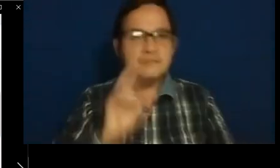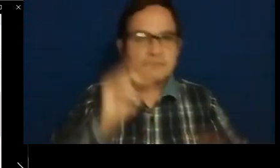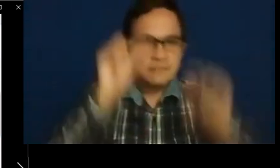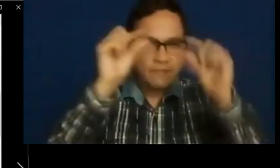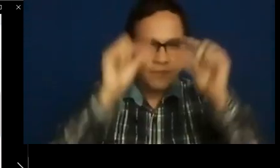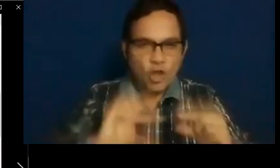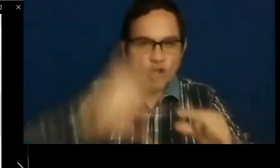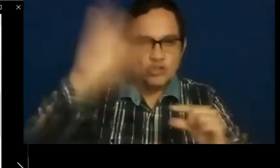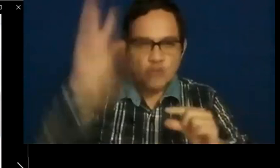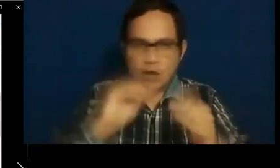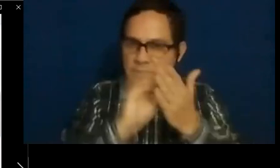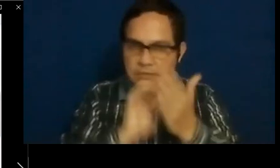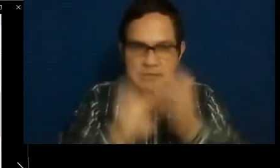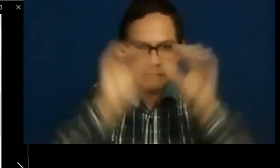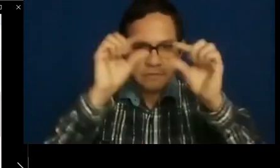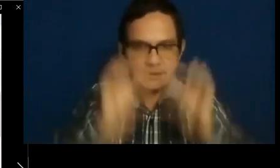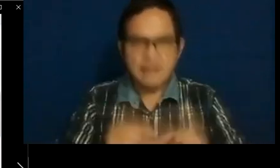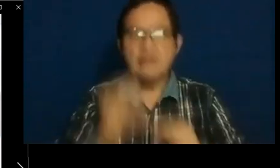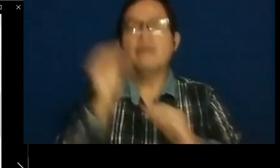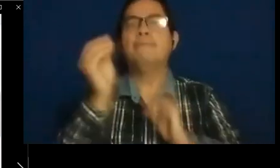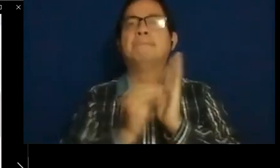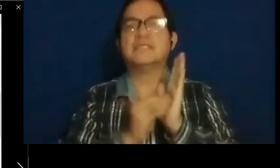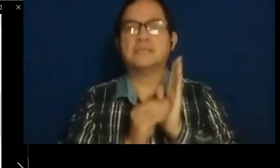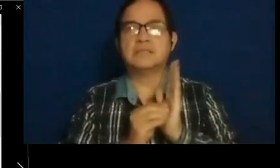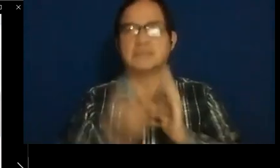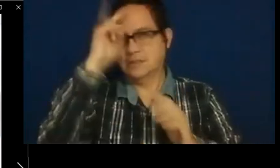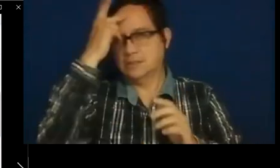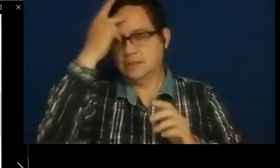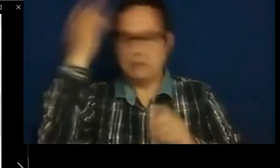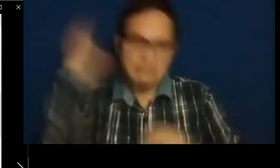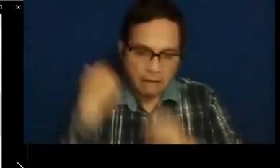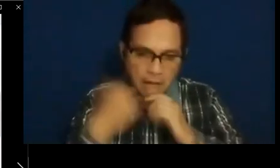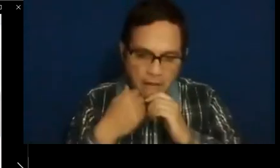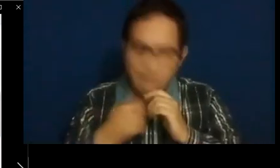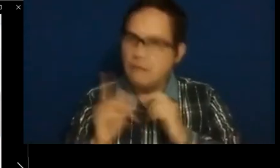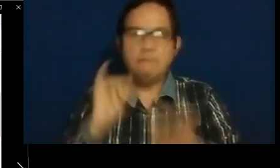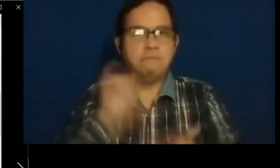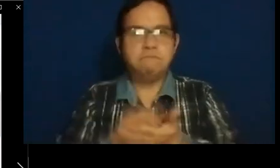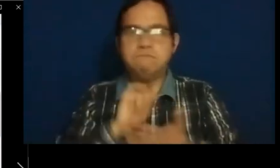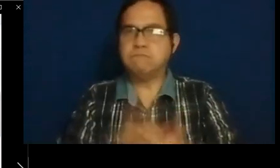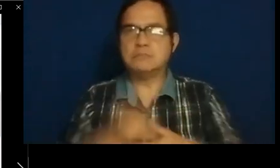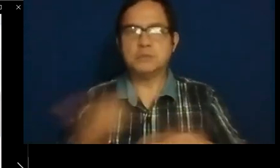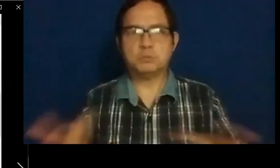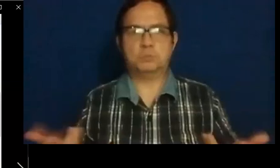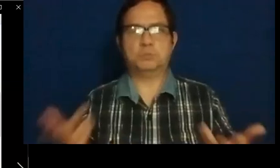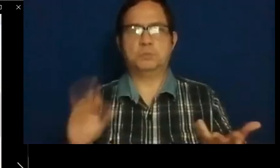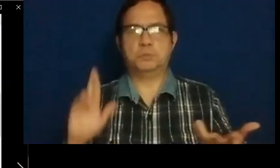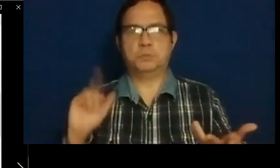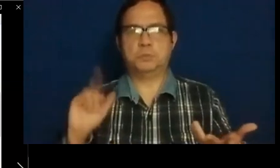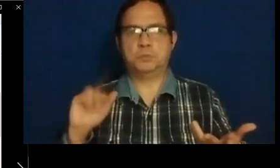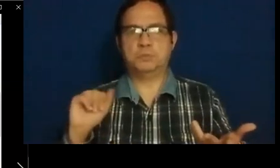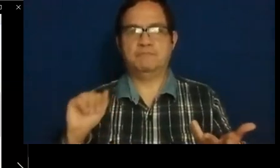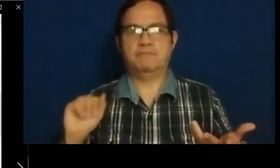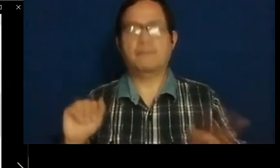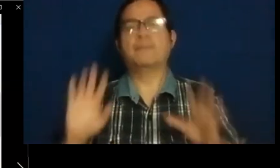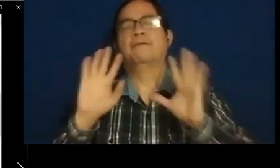volver a llenar todos los Sí. datos de la tabla. Lo hice varias veces a ver si era que me había equivocado en algo y no Ajá. siempre me arrojaba ese valor. Bueno, entonces vamos a